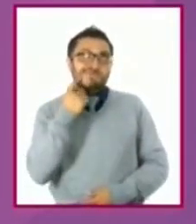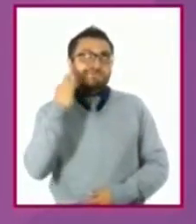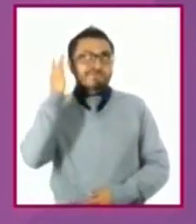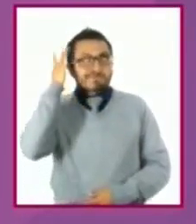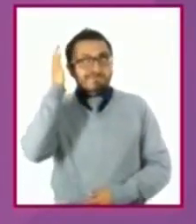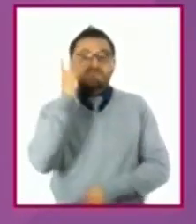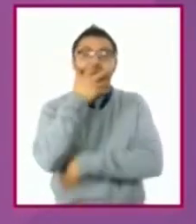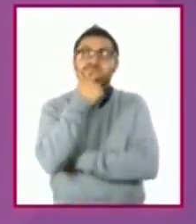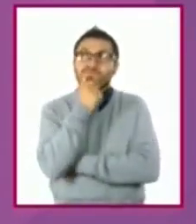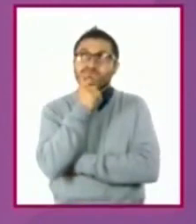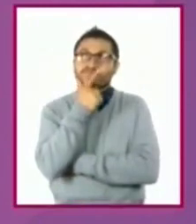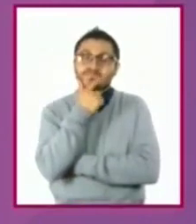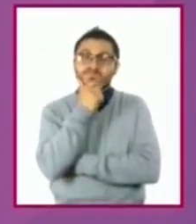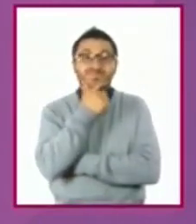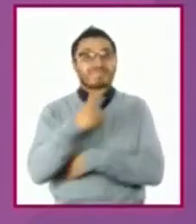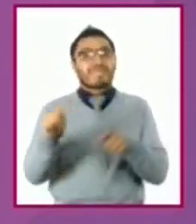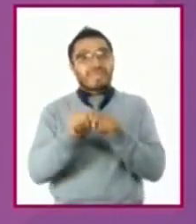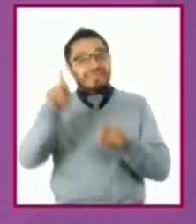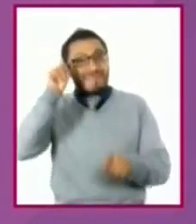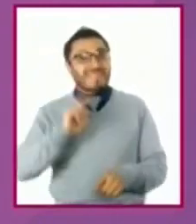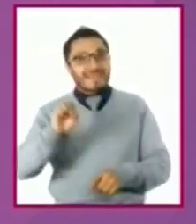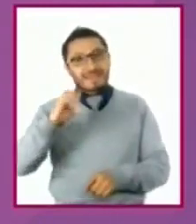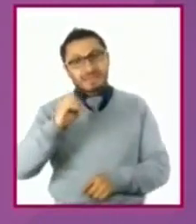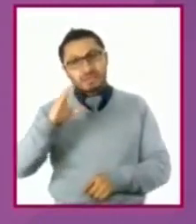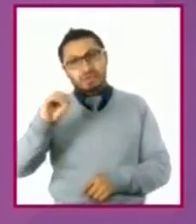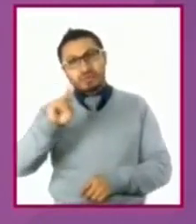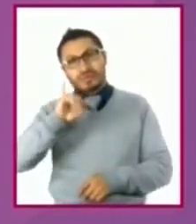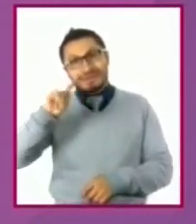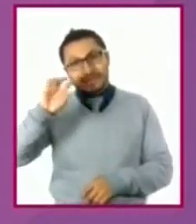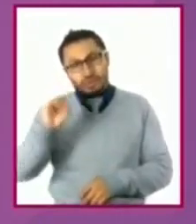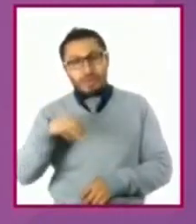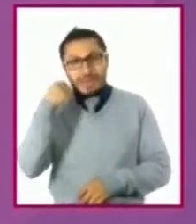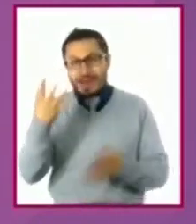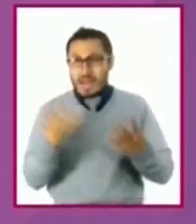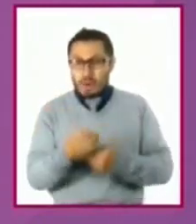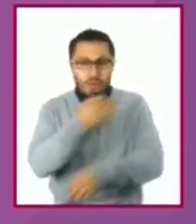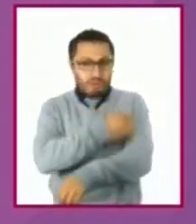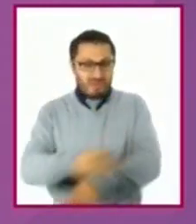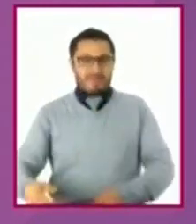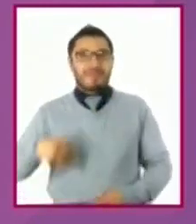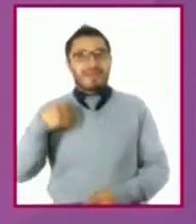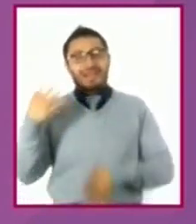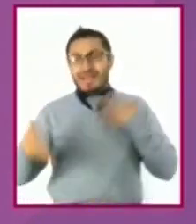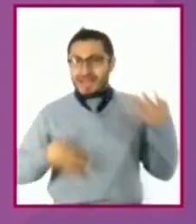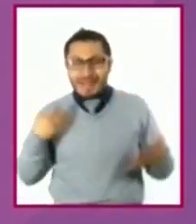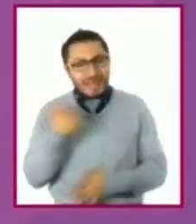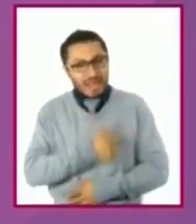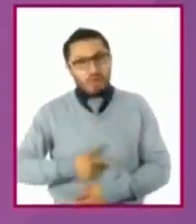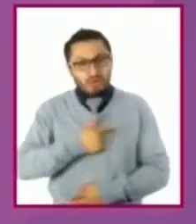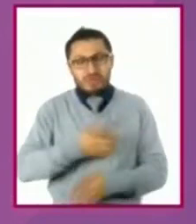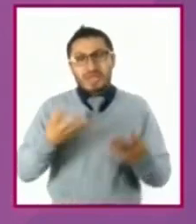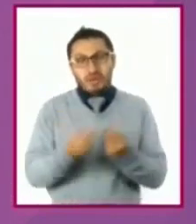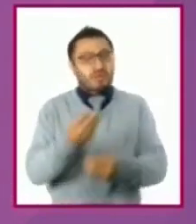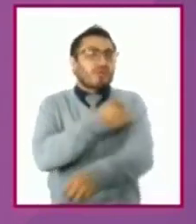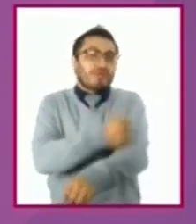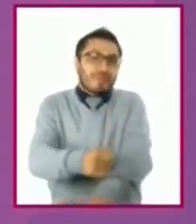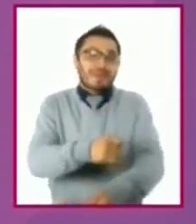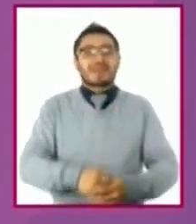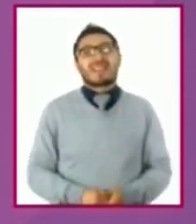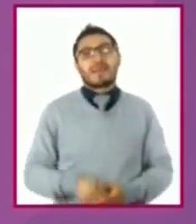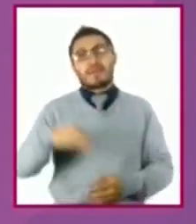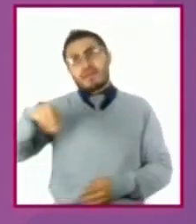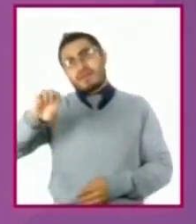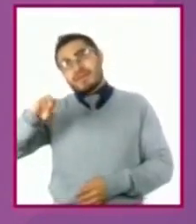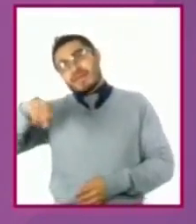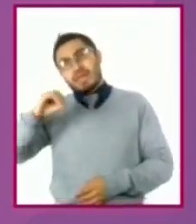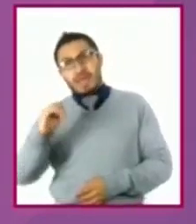La tía Socorrito quiere estar con su familia y disfrutar de estar con su familia.